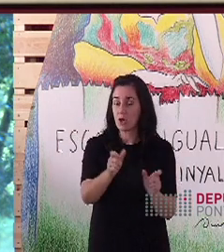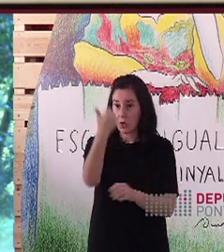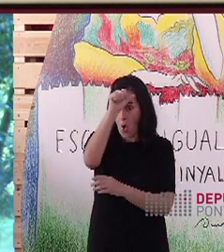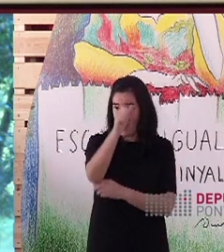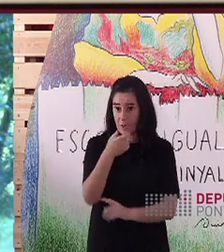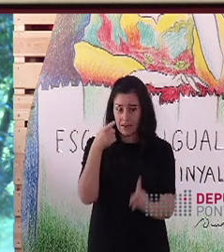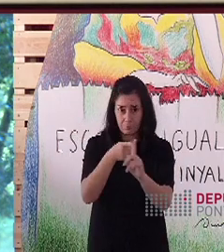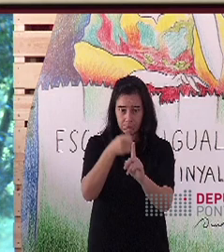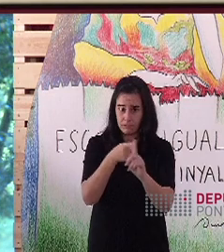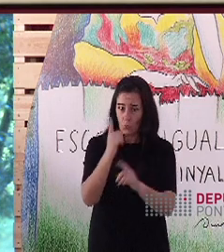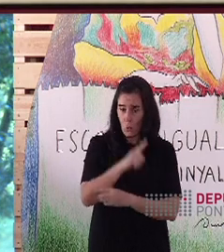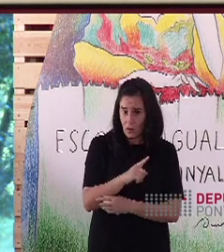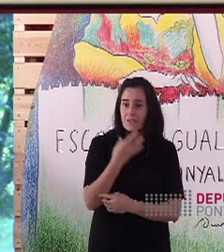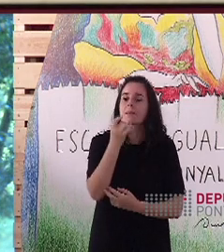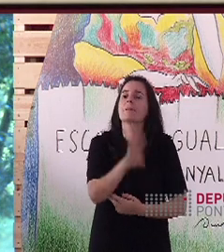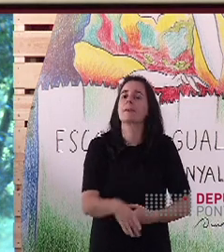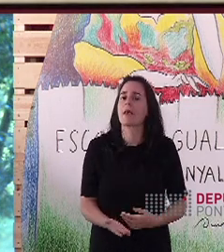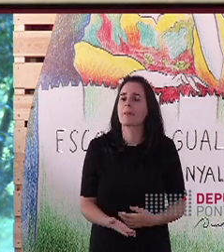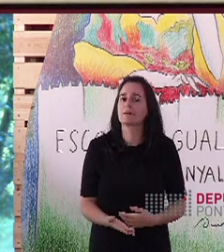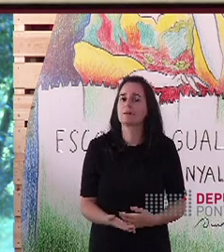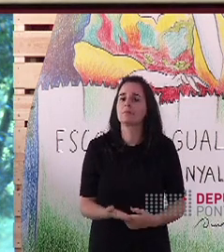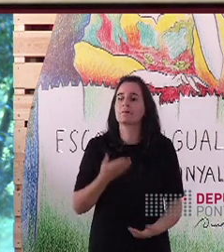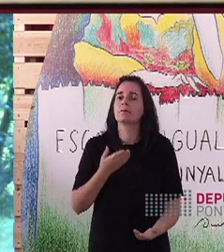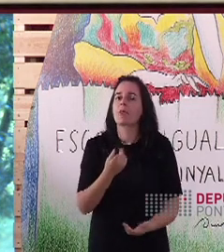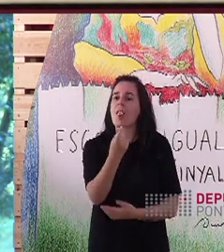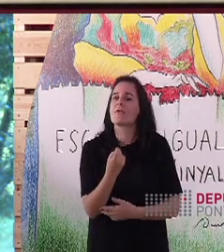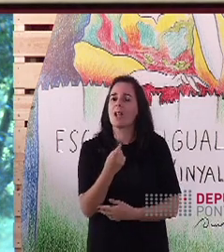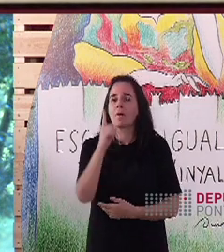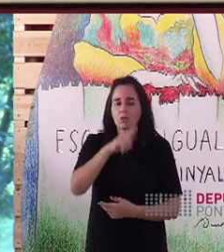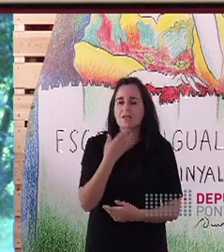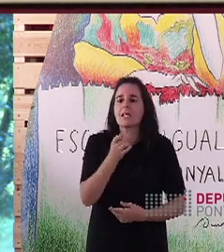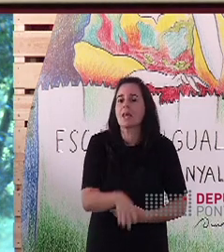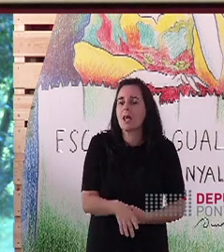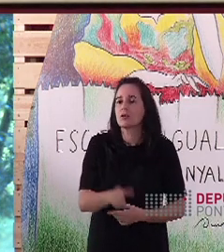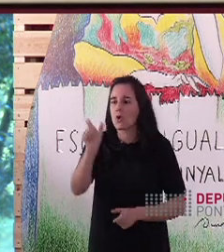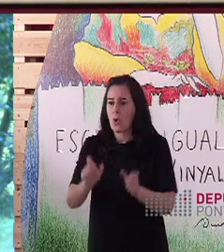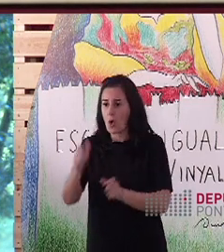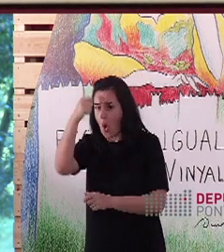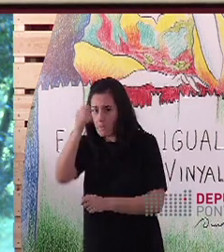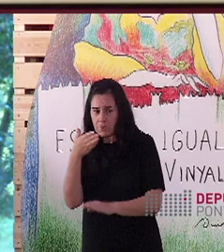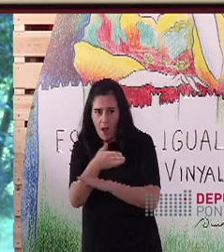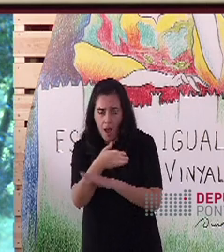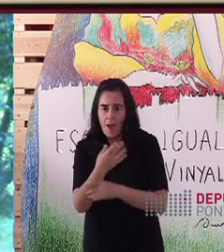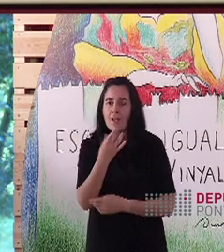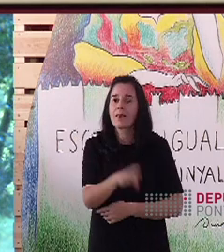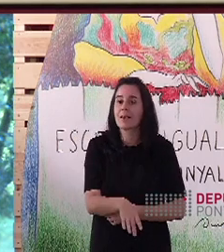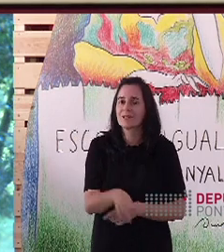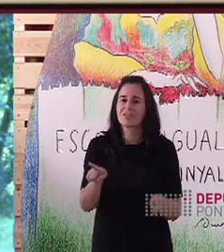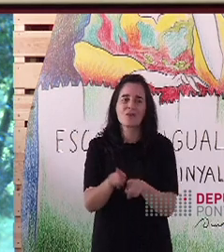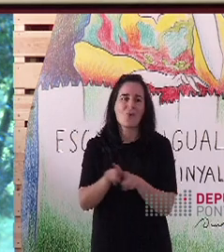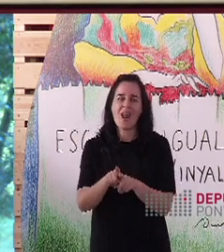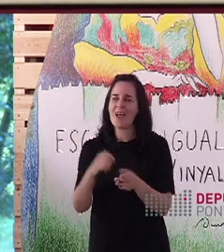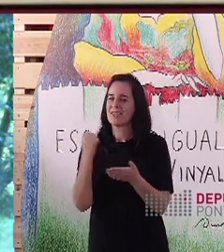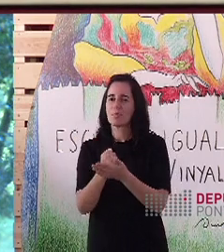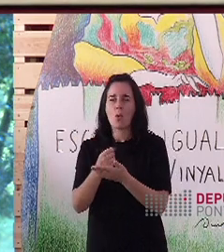varones que acuden a la prostitución, quiénes son los demandantes, quiénes son los puteros. Es un retrato político de